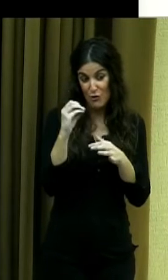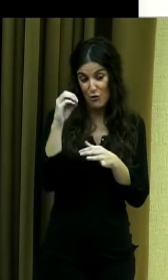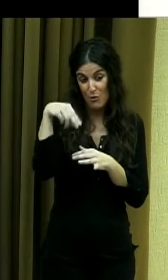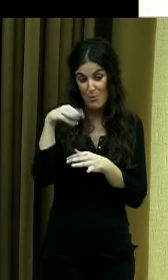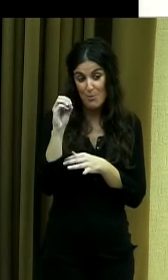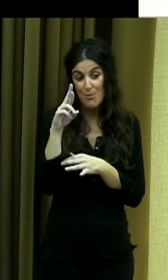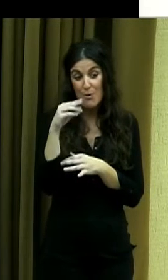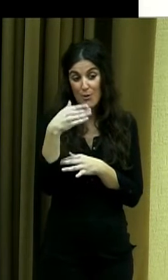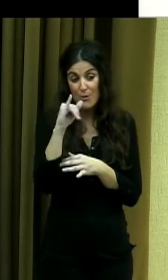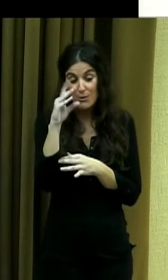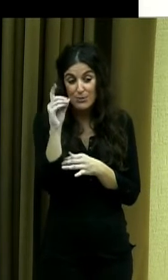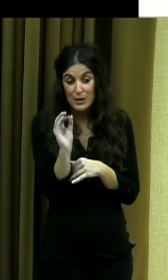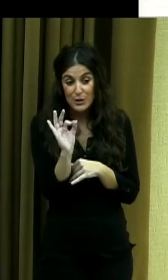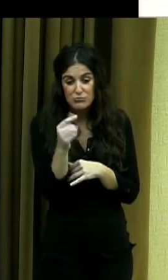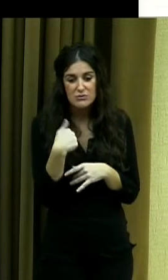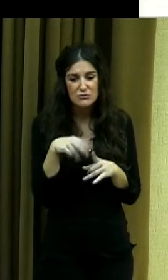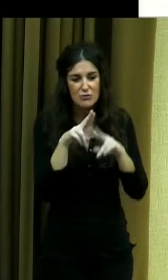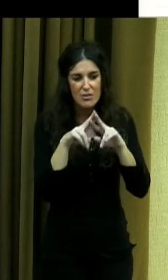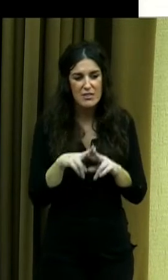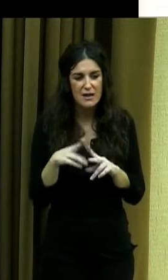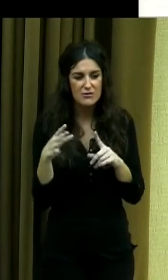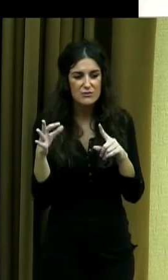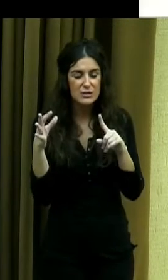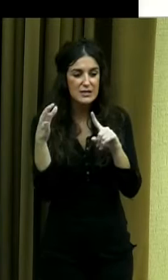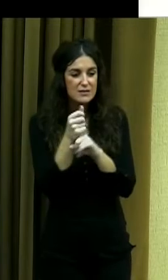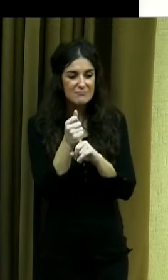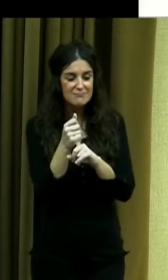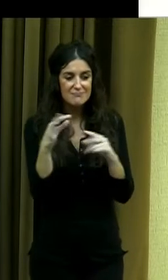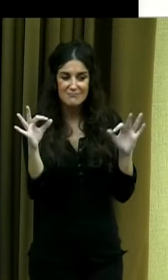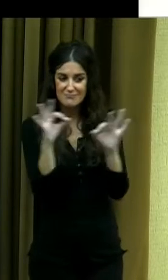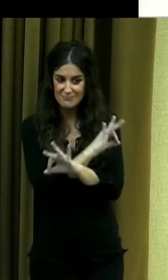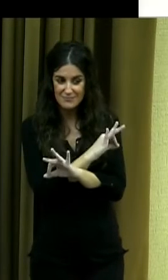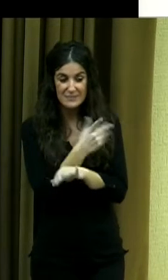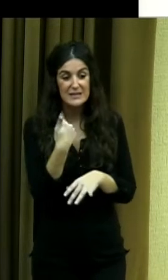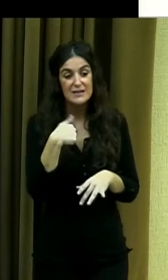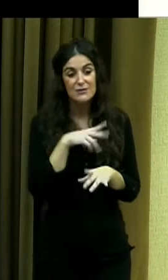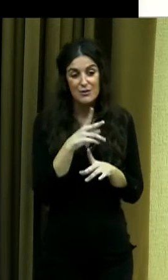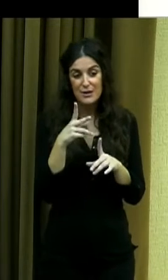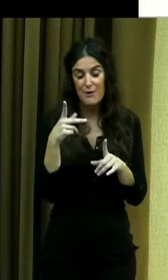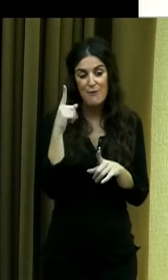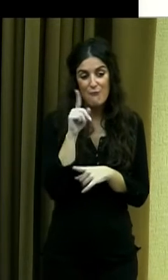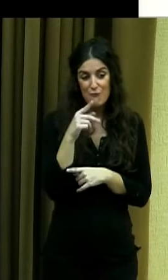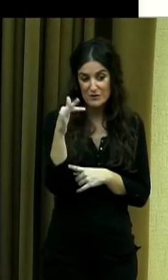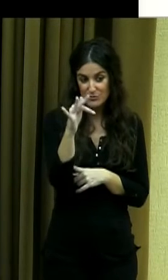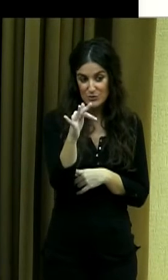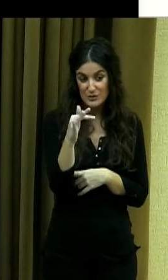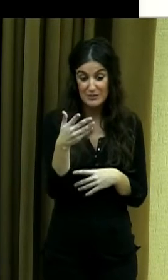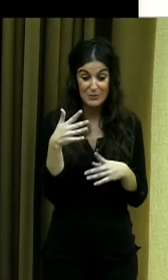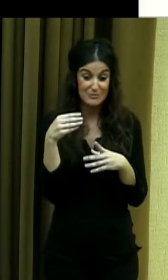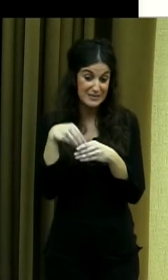que estamos haciendo un diagnóstico erróneo y es un falso positivo? Y la intervención en ese caso no va a ser la